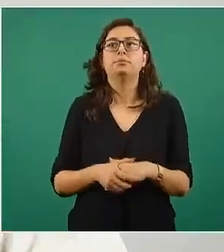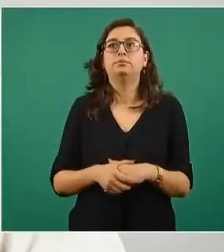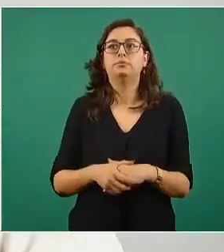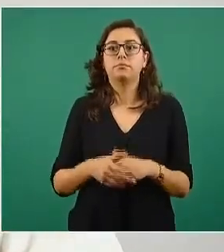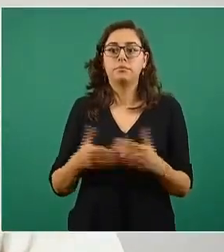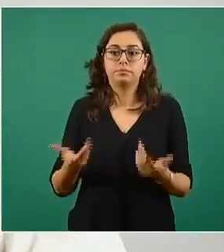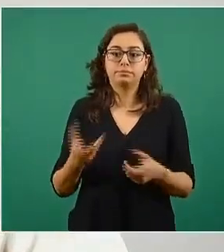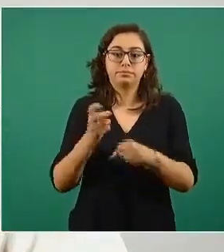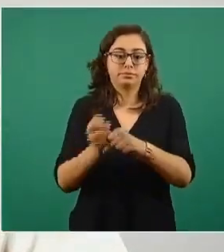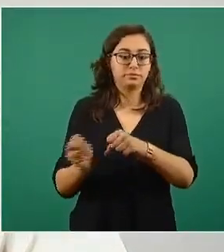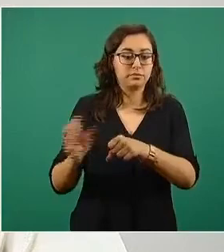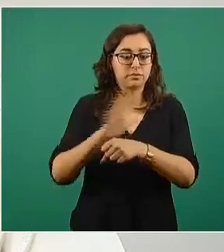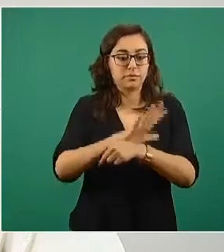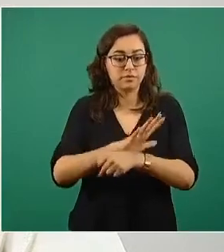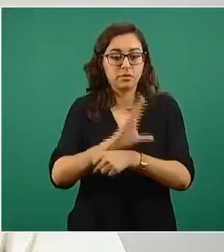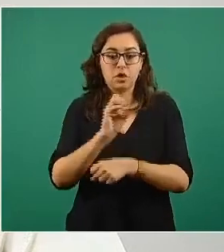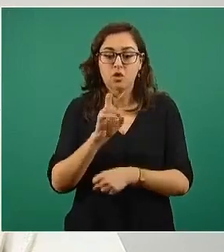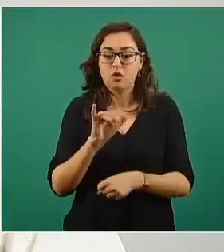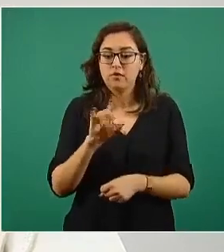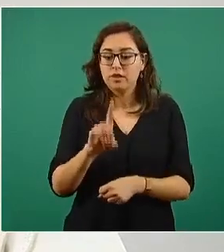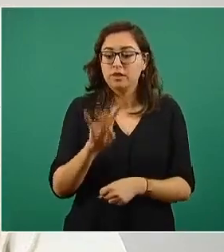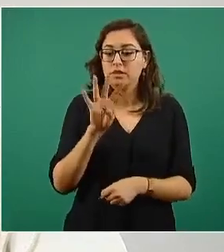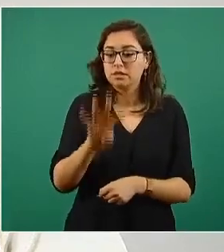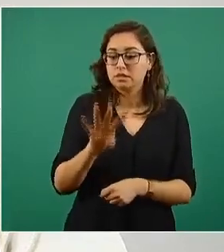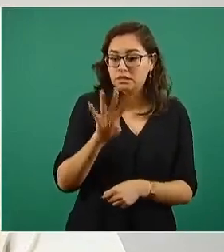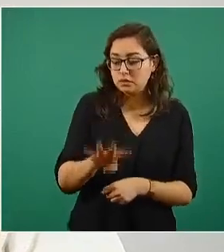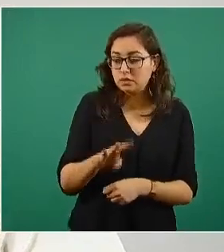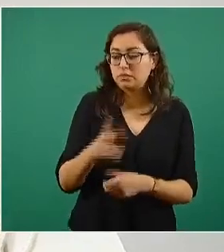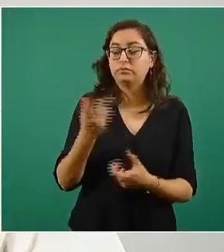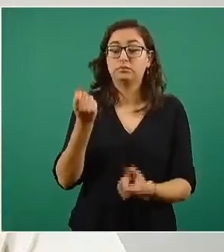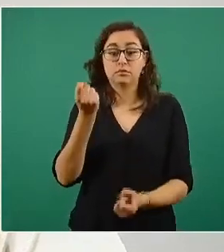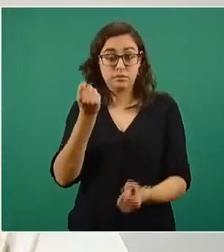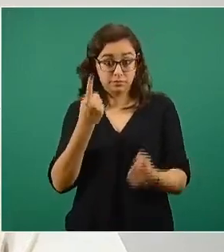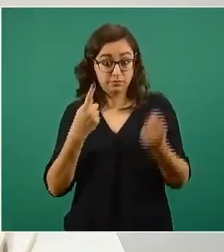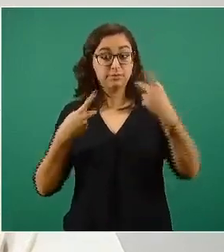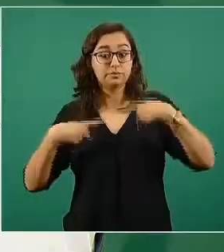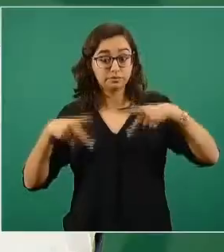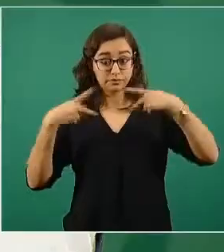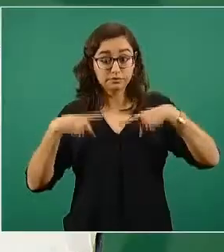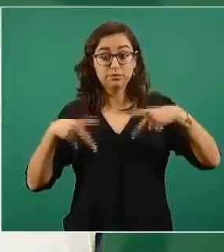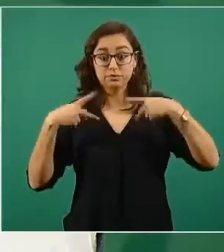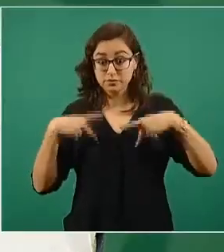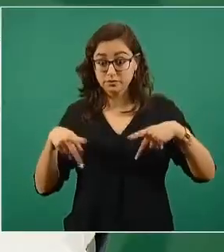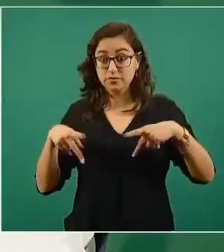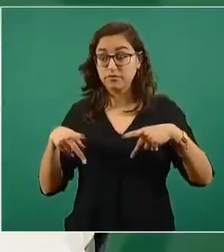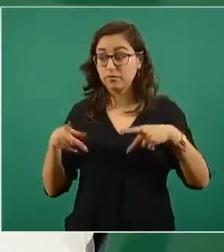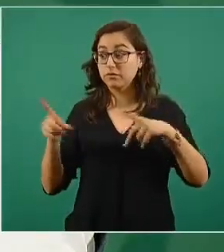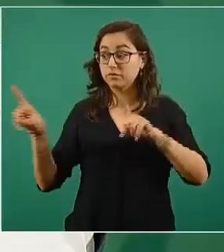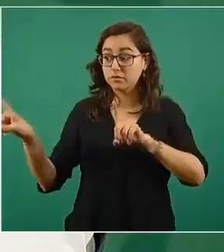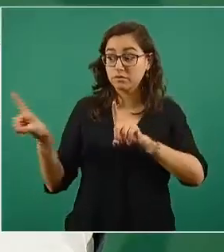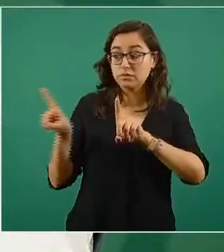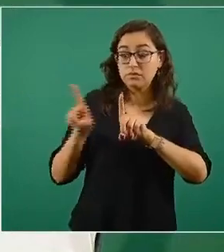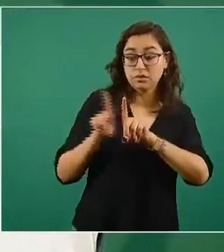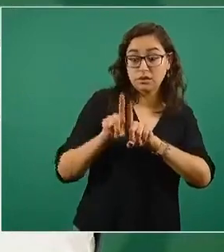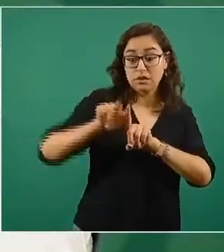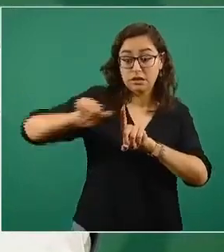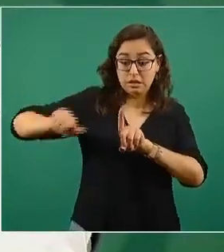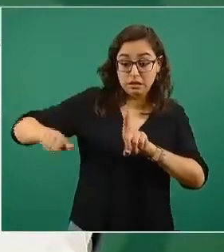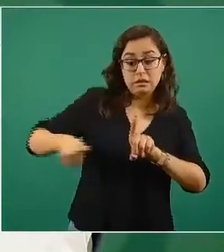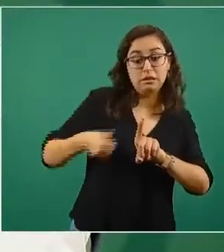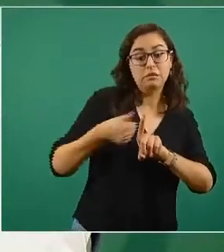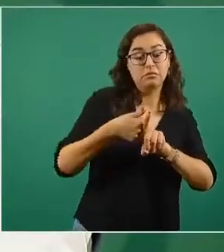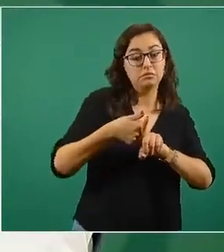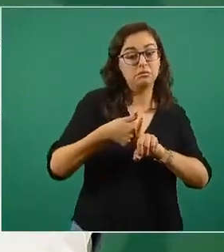la COVID-19, se han dado ingreso a personas que coauxilian en